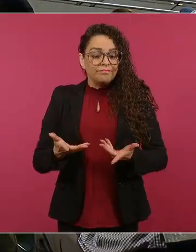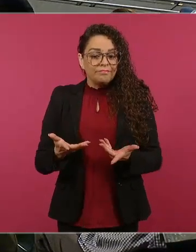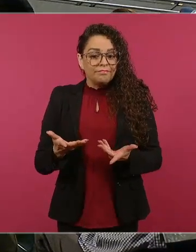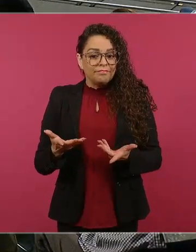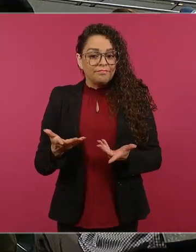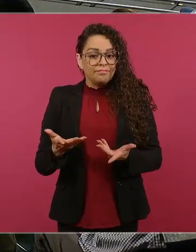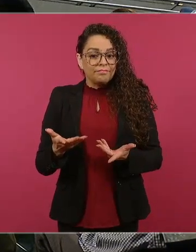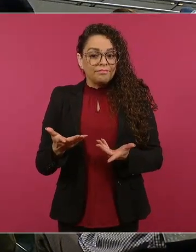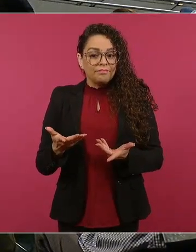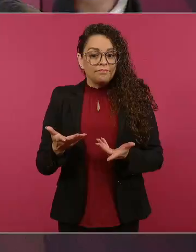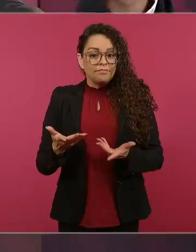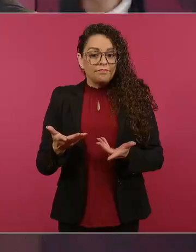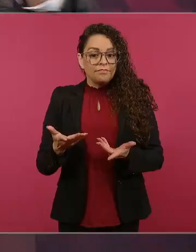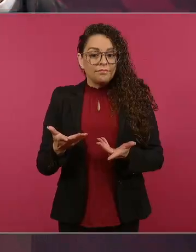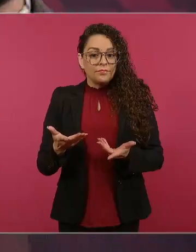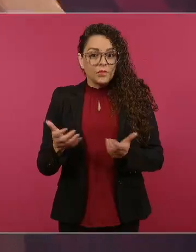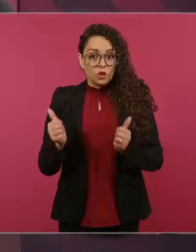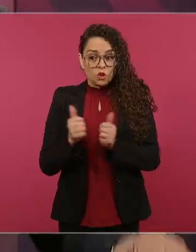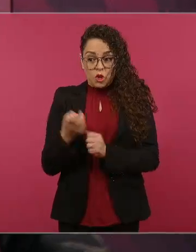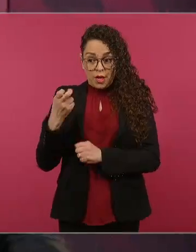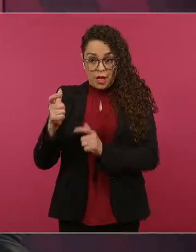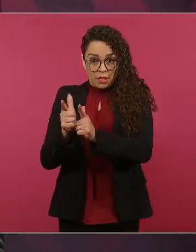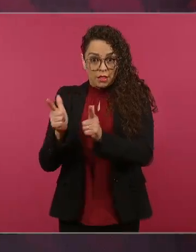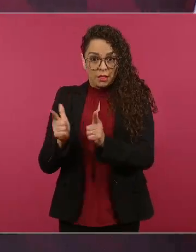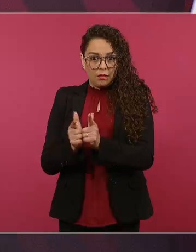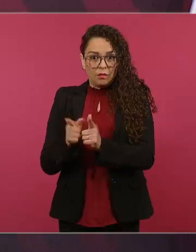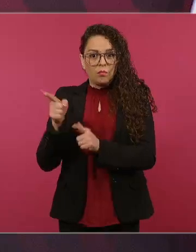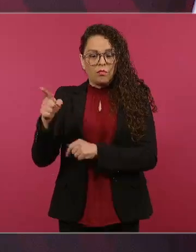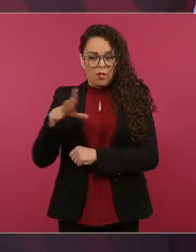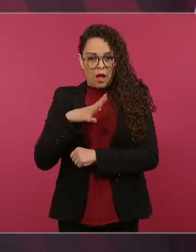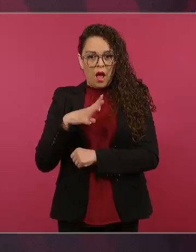tienen relaciones con estos grupos.